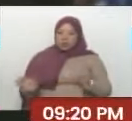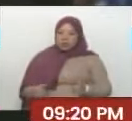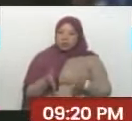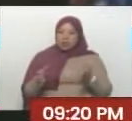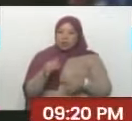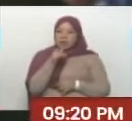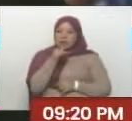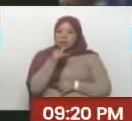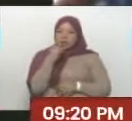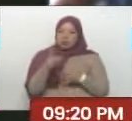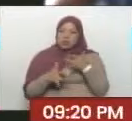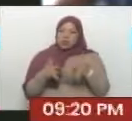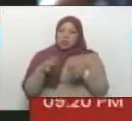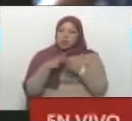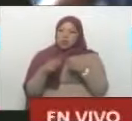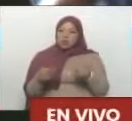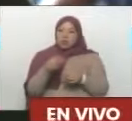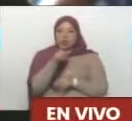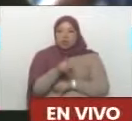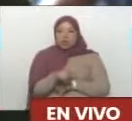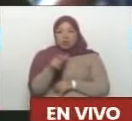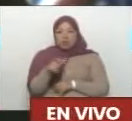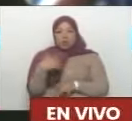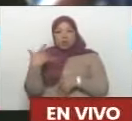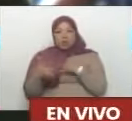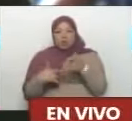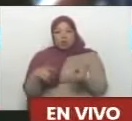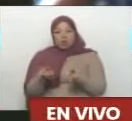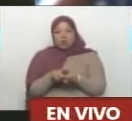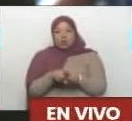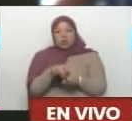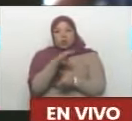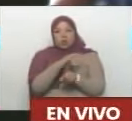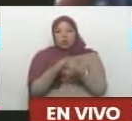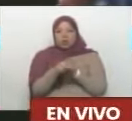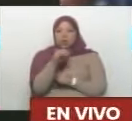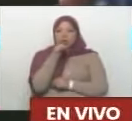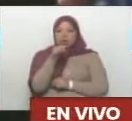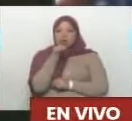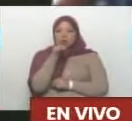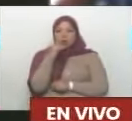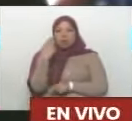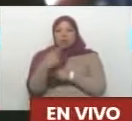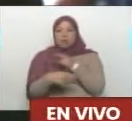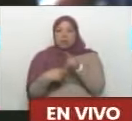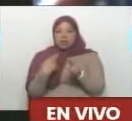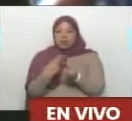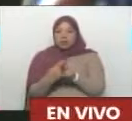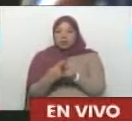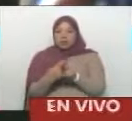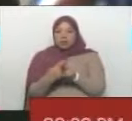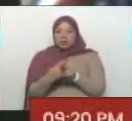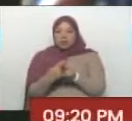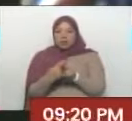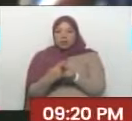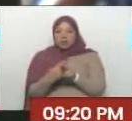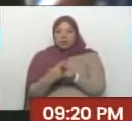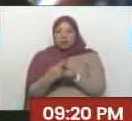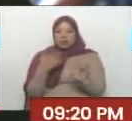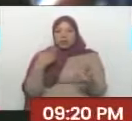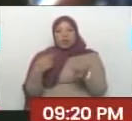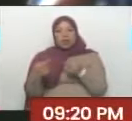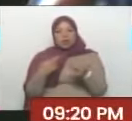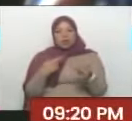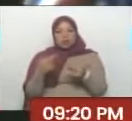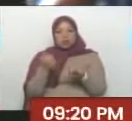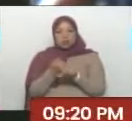descubrir que todos los elementos que han sido declarados patrimonio cultural inmaterial de la humanidad, curiosamente están